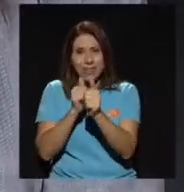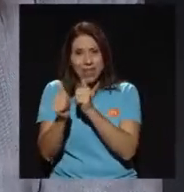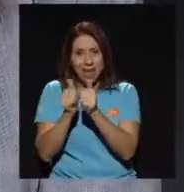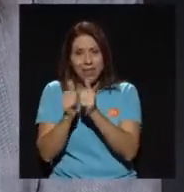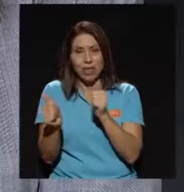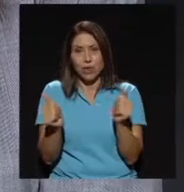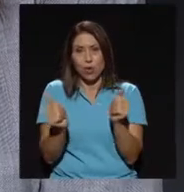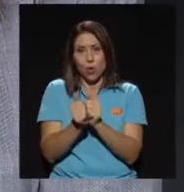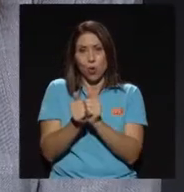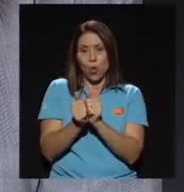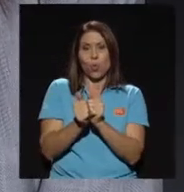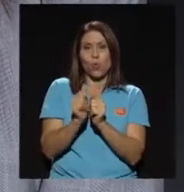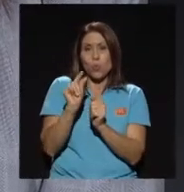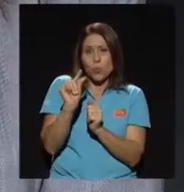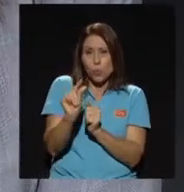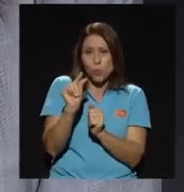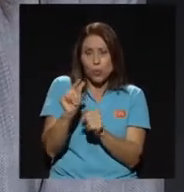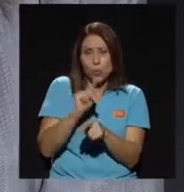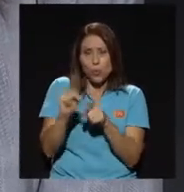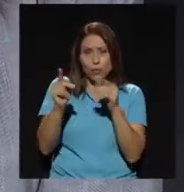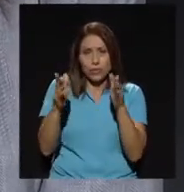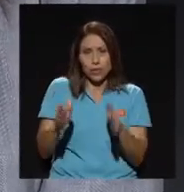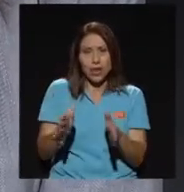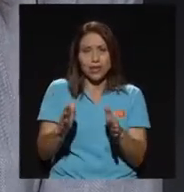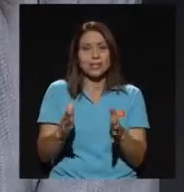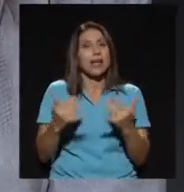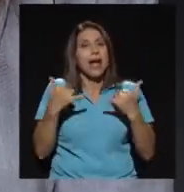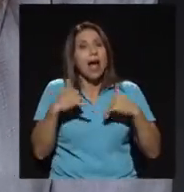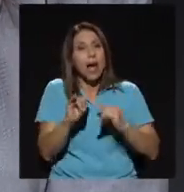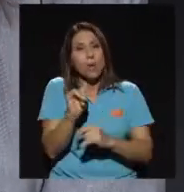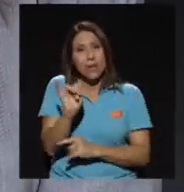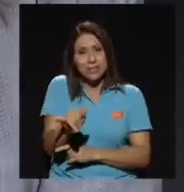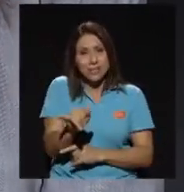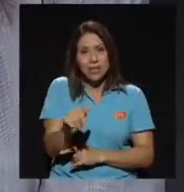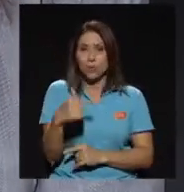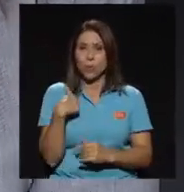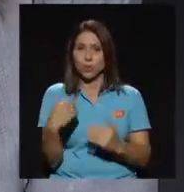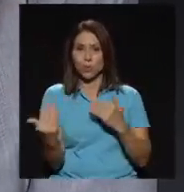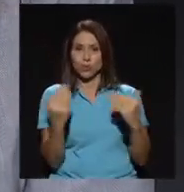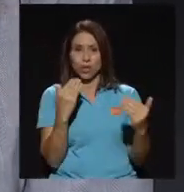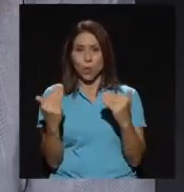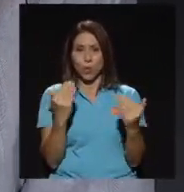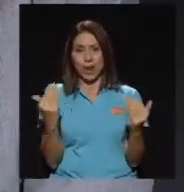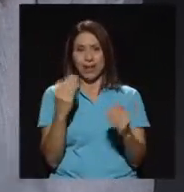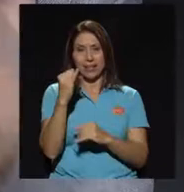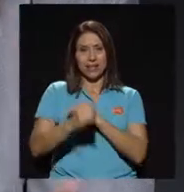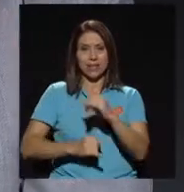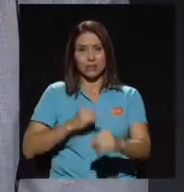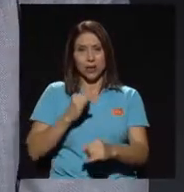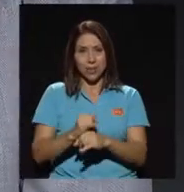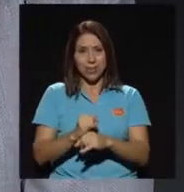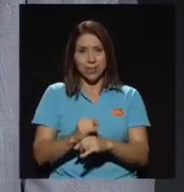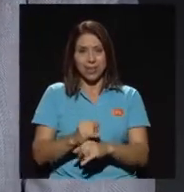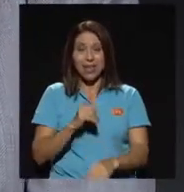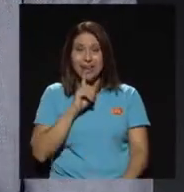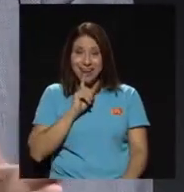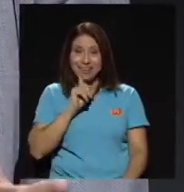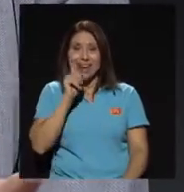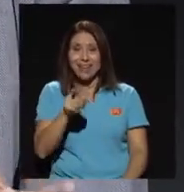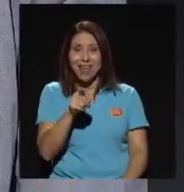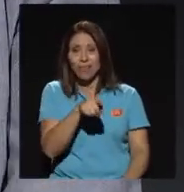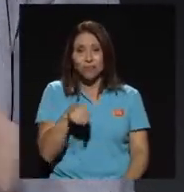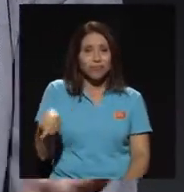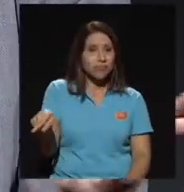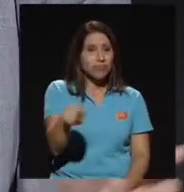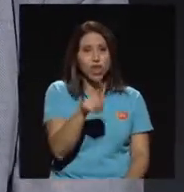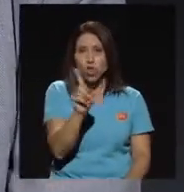de profesionales tan escasa. Aún así, cuando uno se compara internacionalmente, la verdad es que no son el 100%, y entonces la